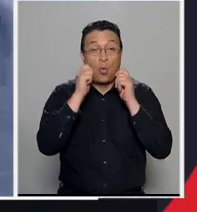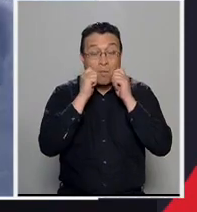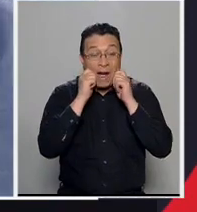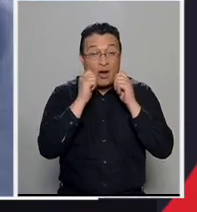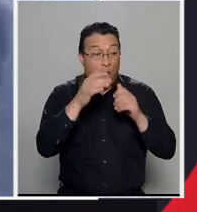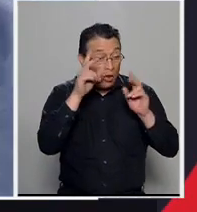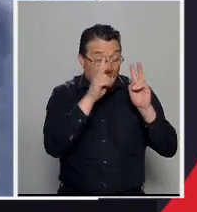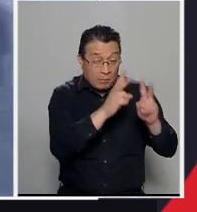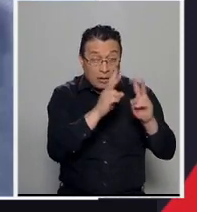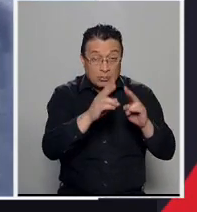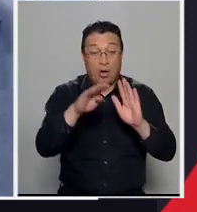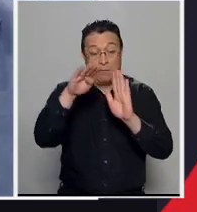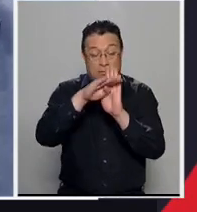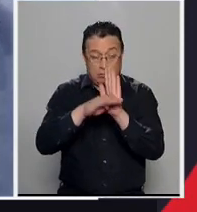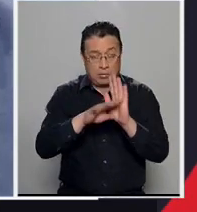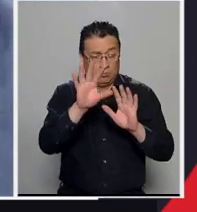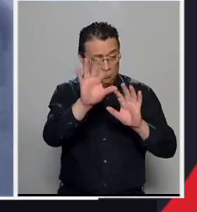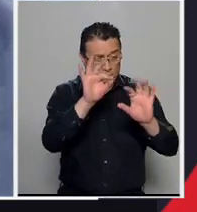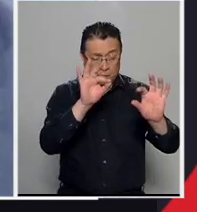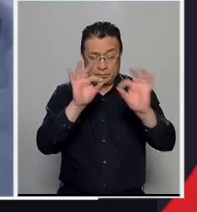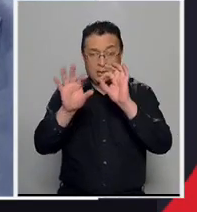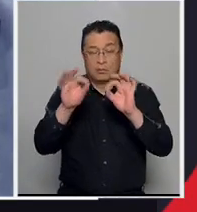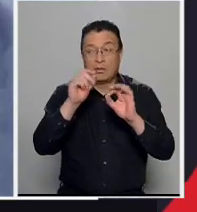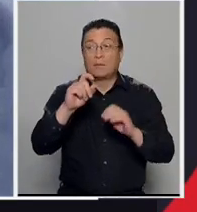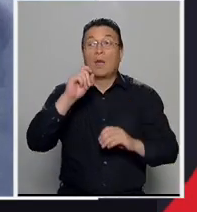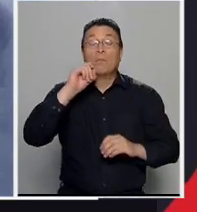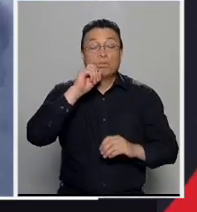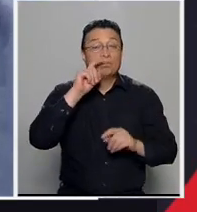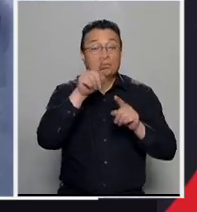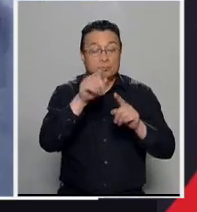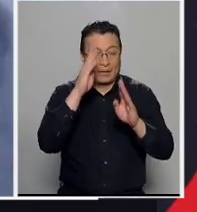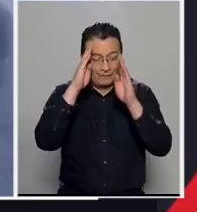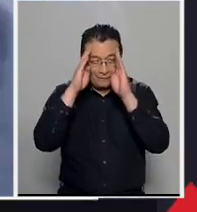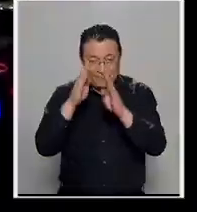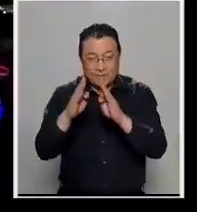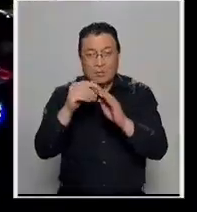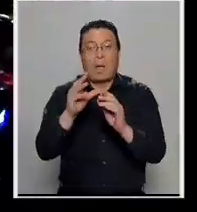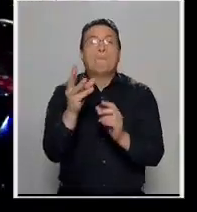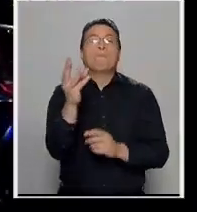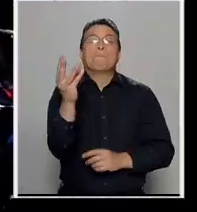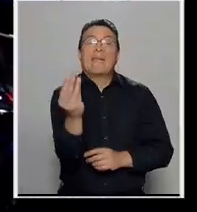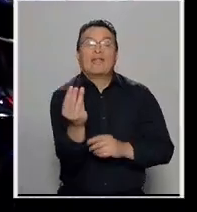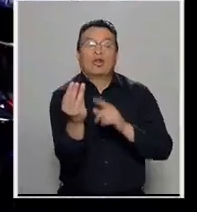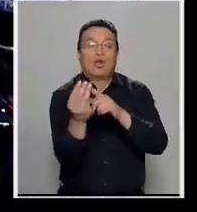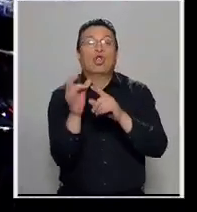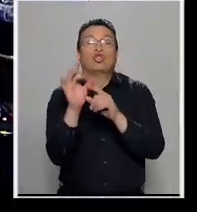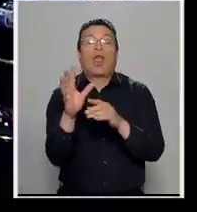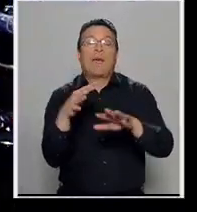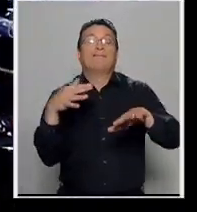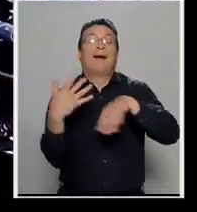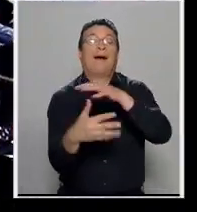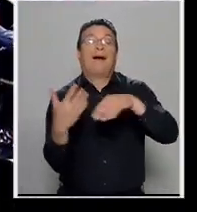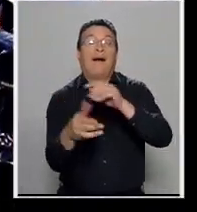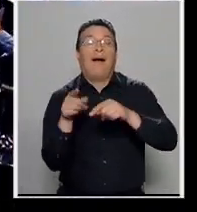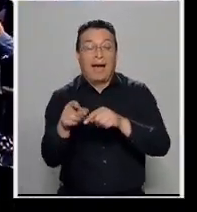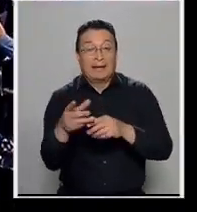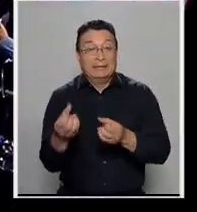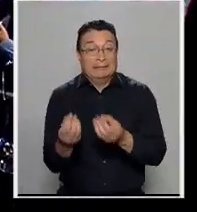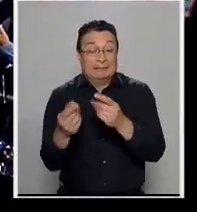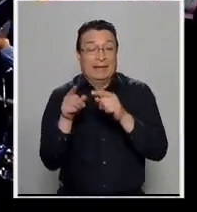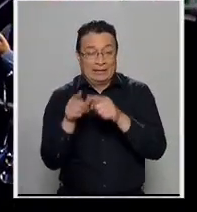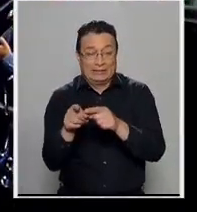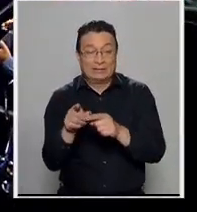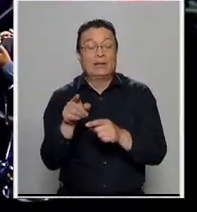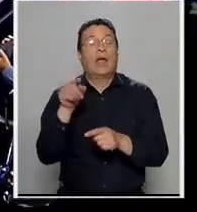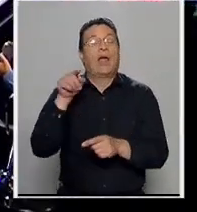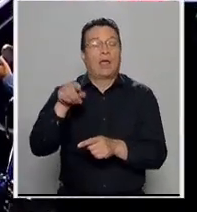corresponde mejorando los protocolos identificando a quienes están dedicados que son una minoría que están dedicados solamente a ejercer violencia y tenemos